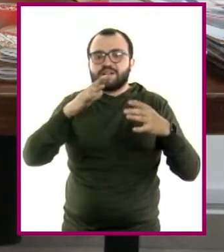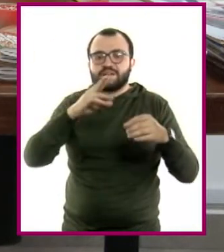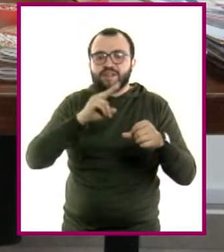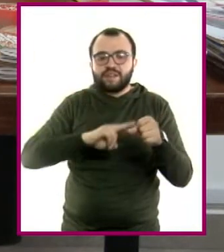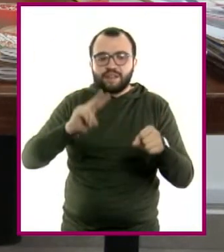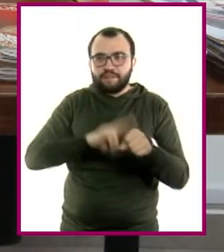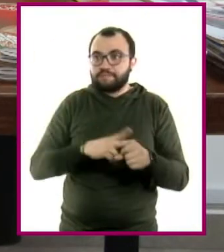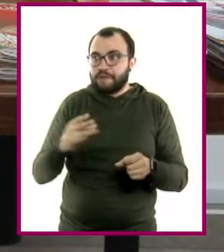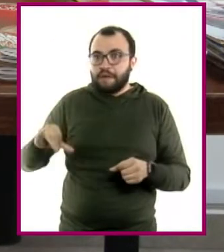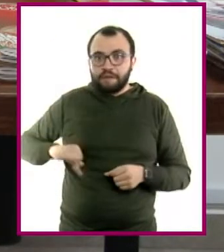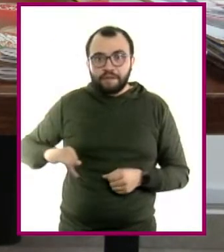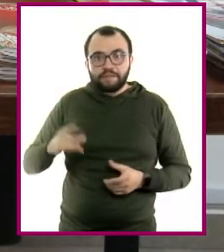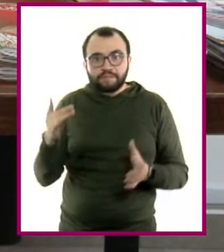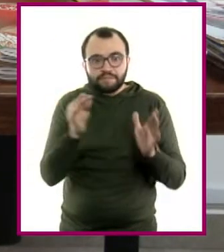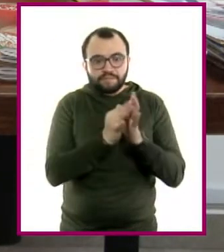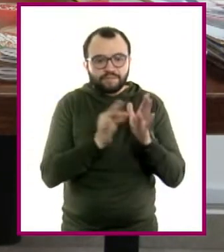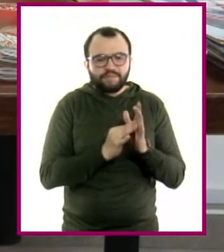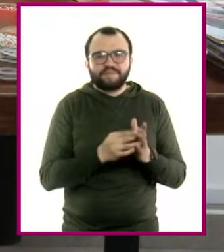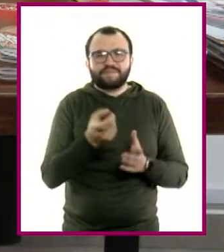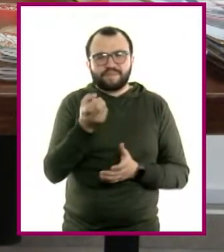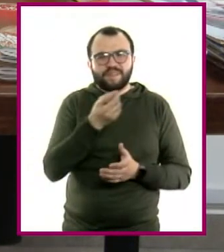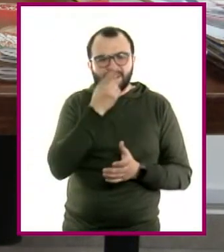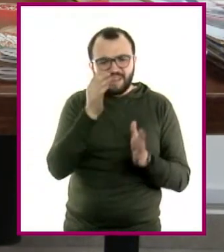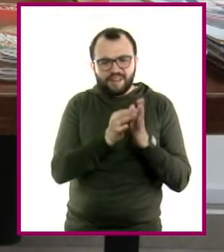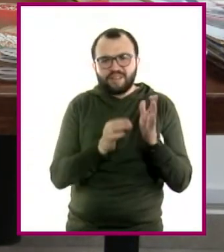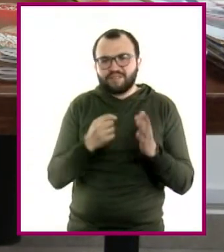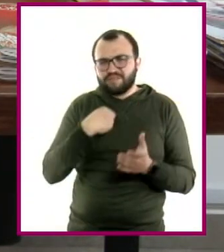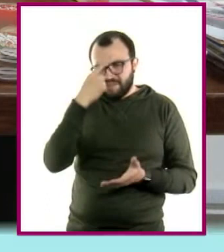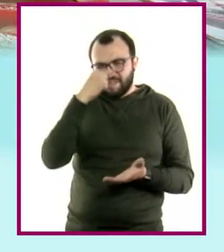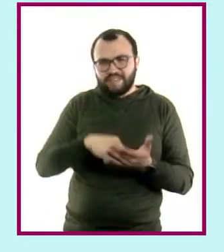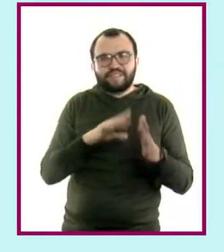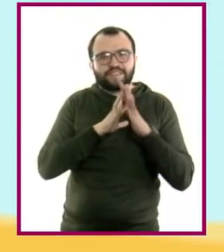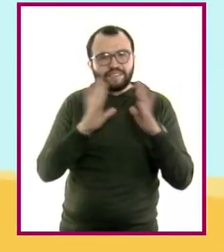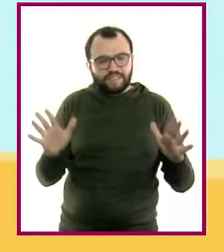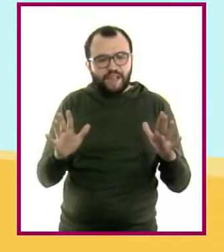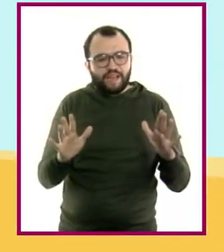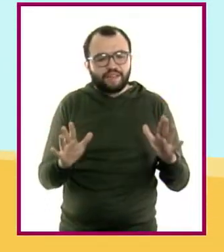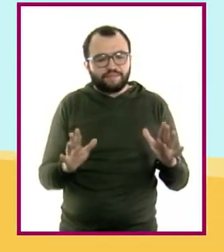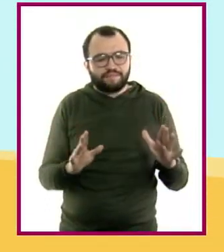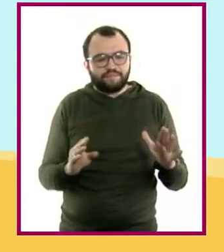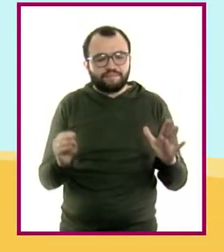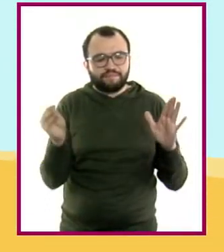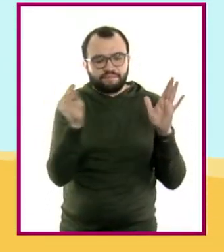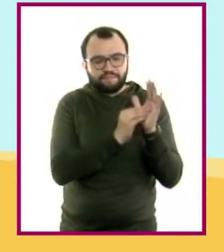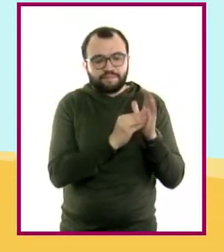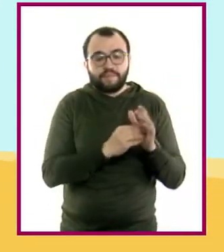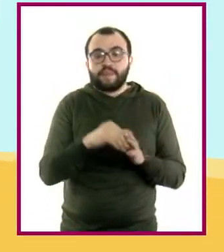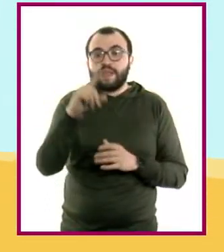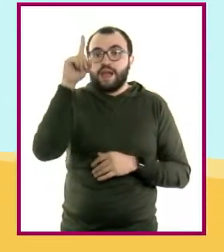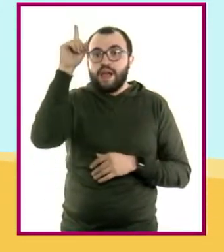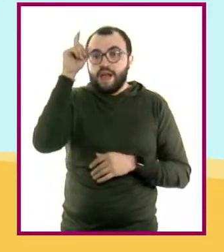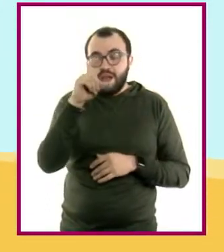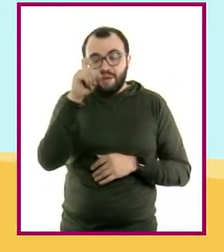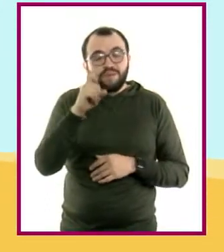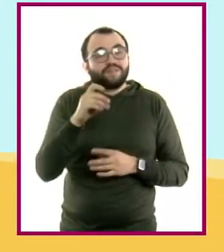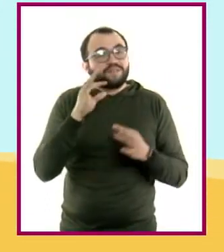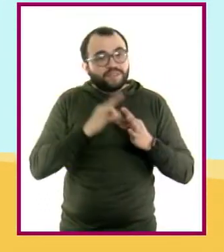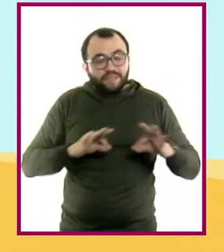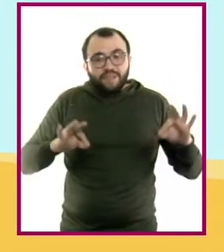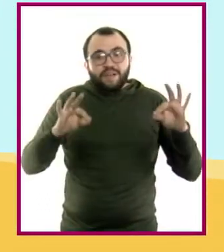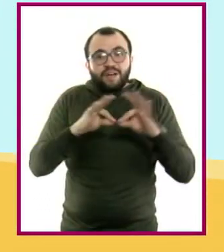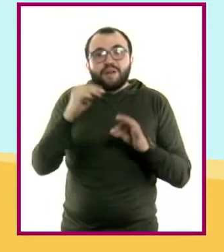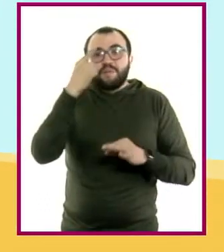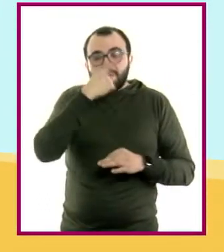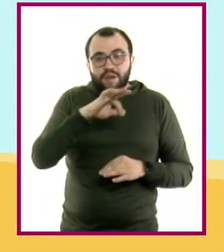interesantes! Oye, hablando de datos, creo que ya llegó el momento del dato. El agua es esencial para sostener